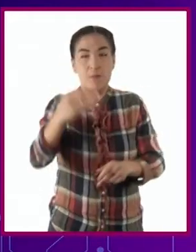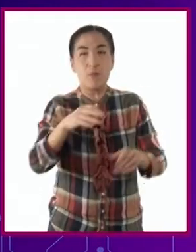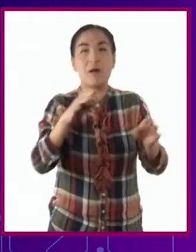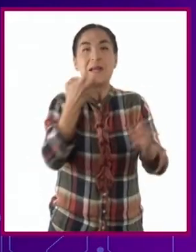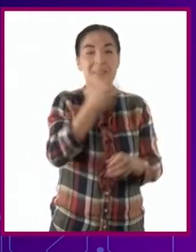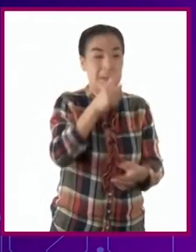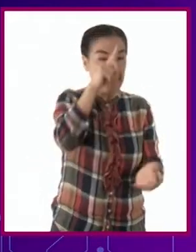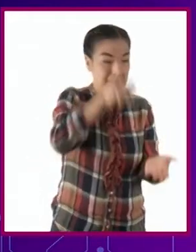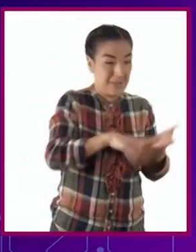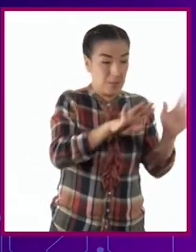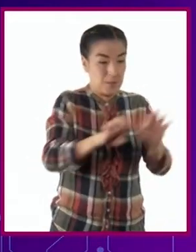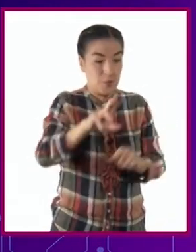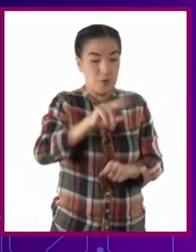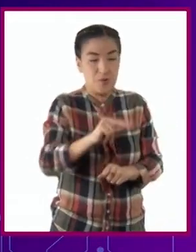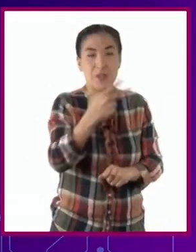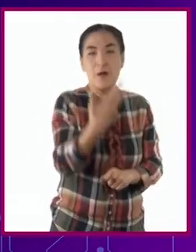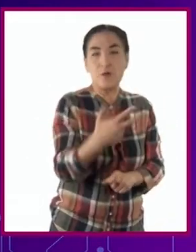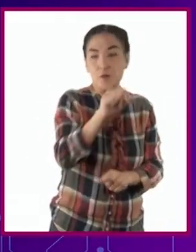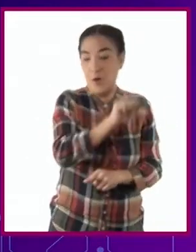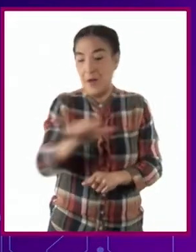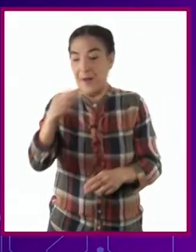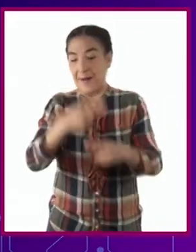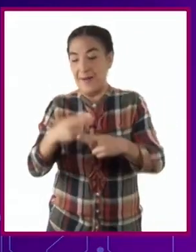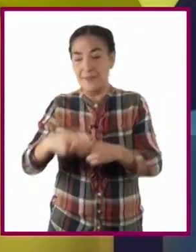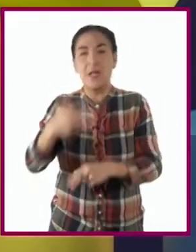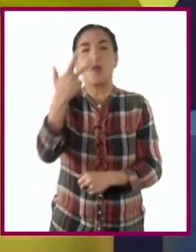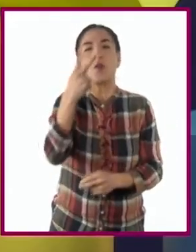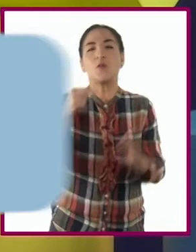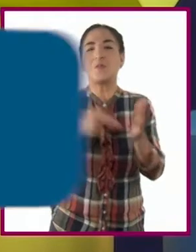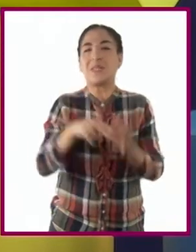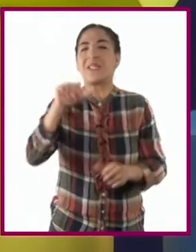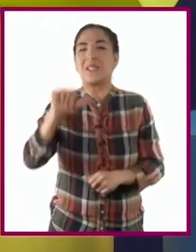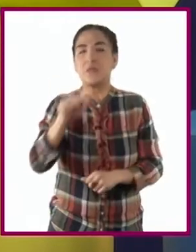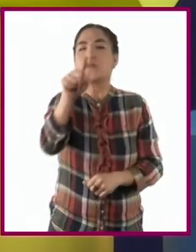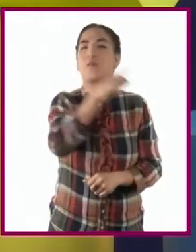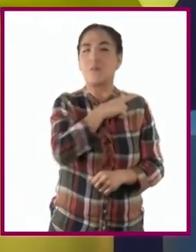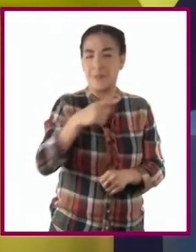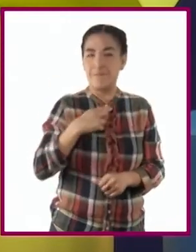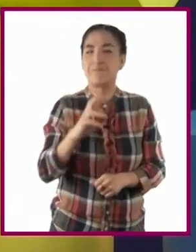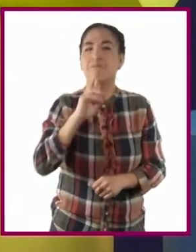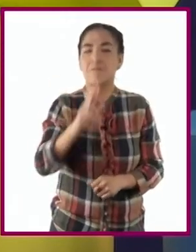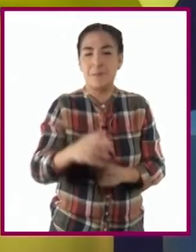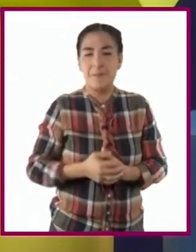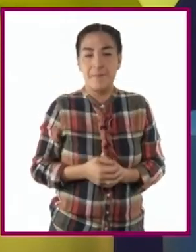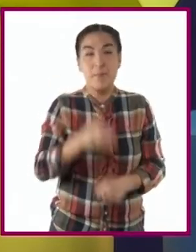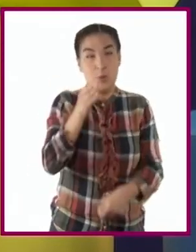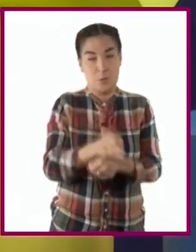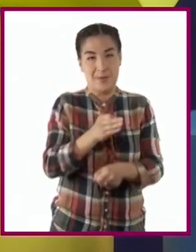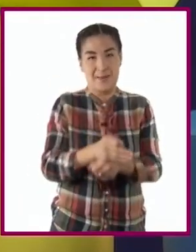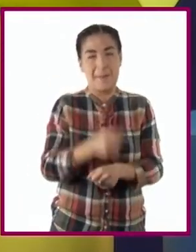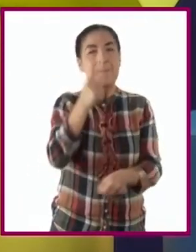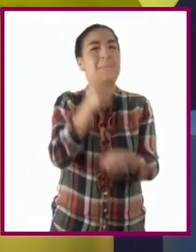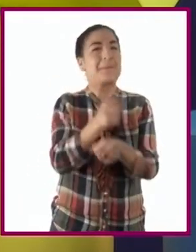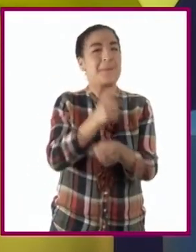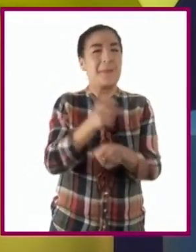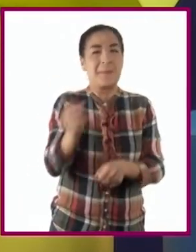desde 1988 hasta 2016. Respondamos la primera pregunta.